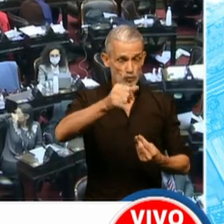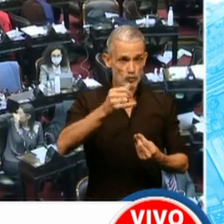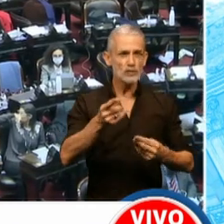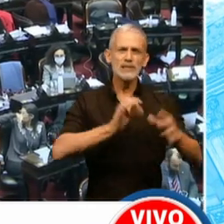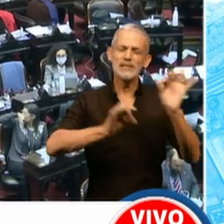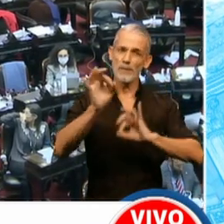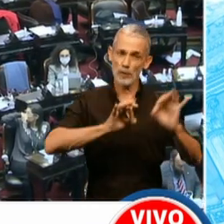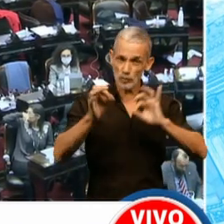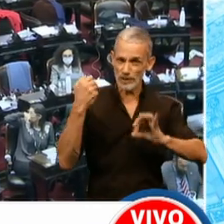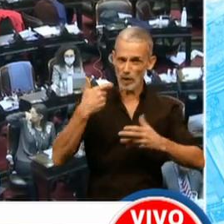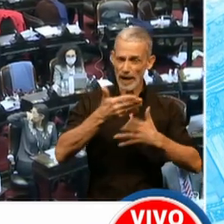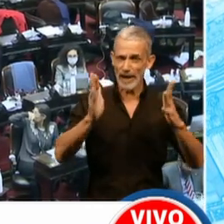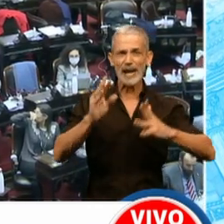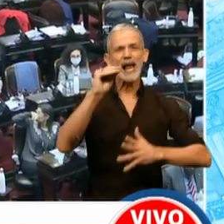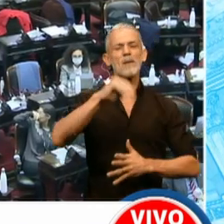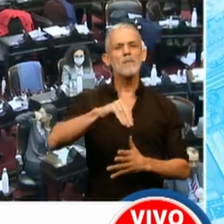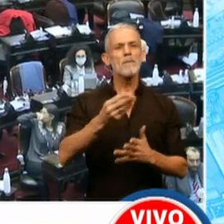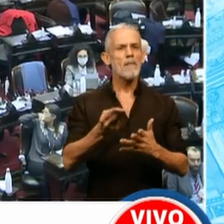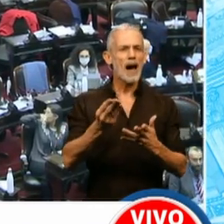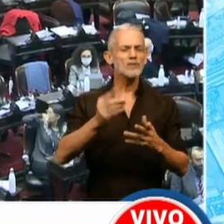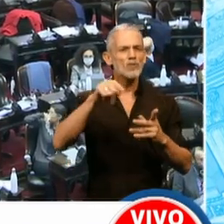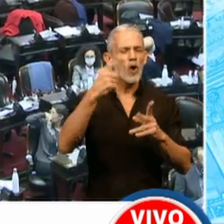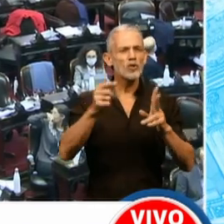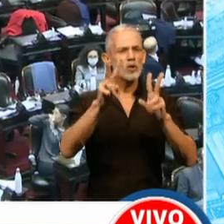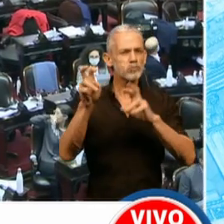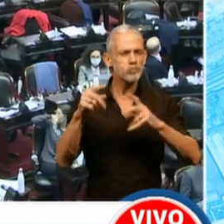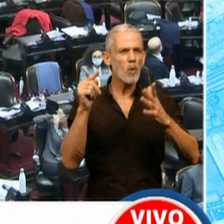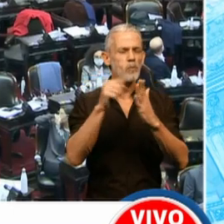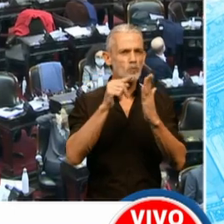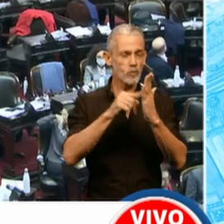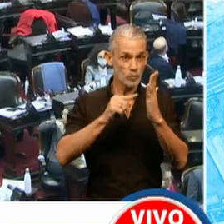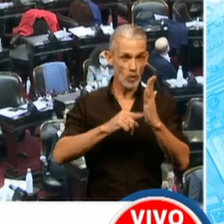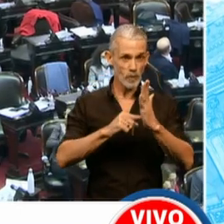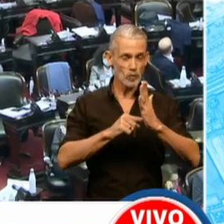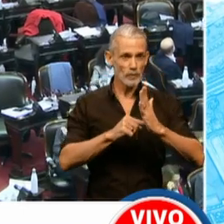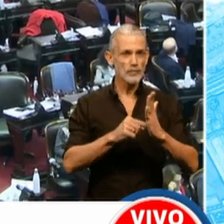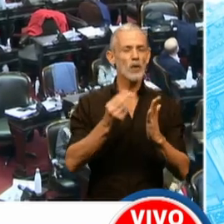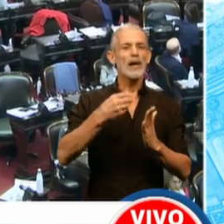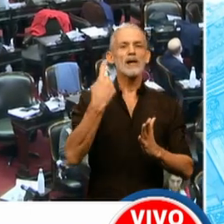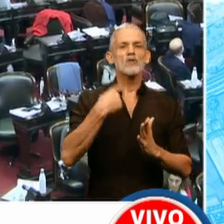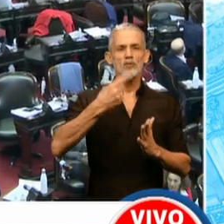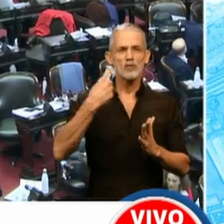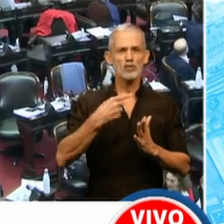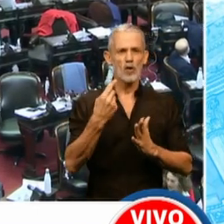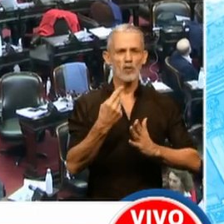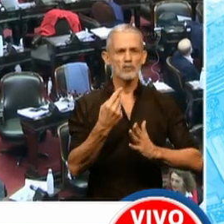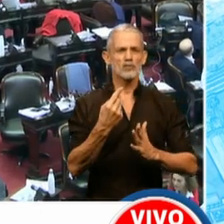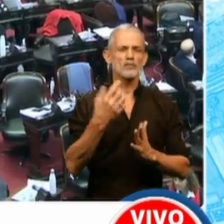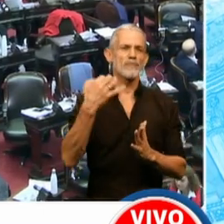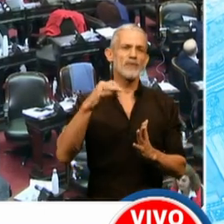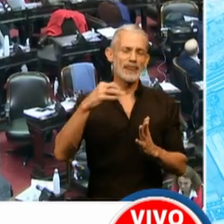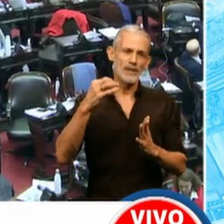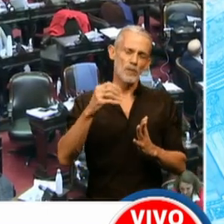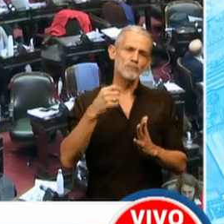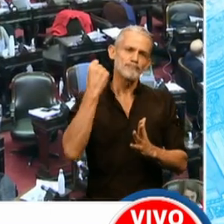general como aquellas otras cuestiones o puntos en los que tenemos es una